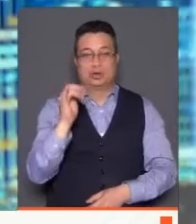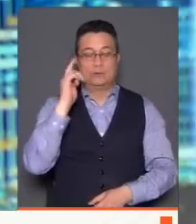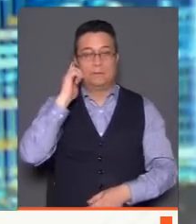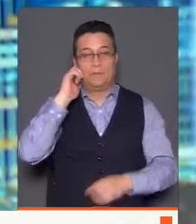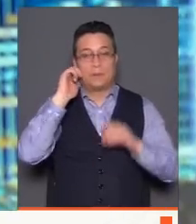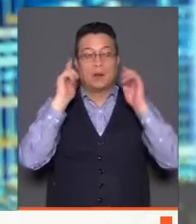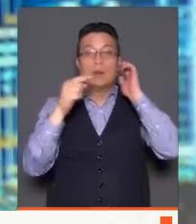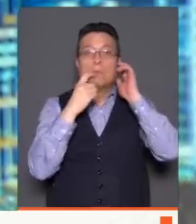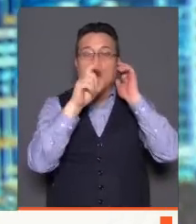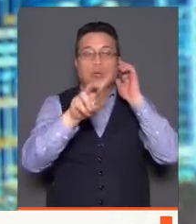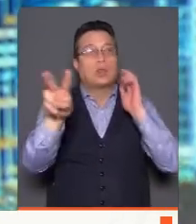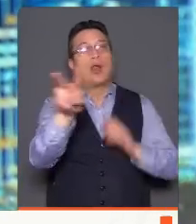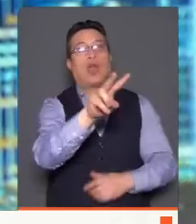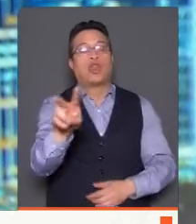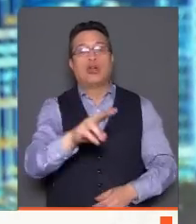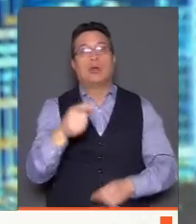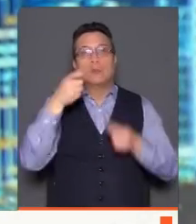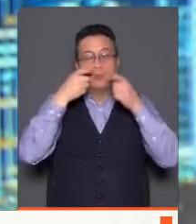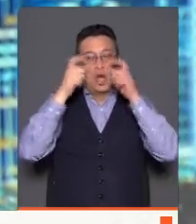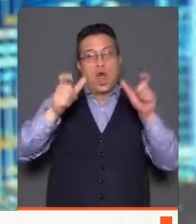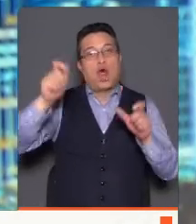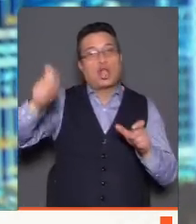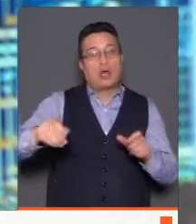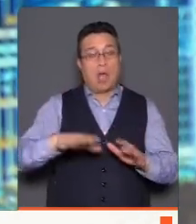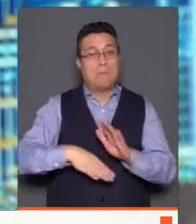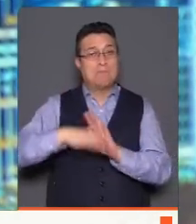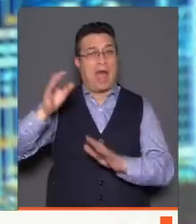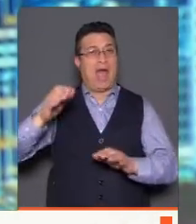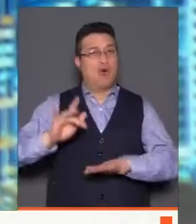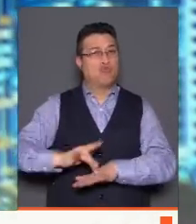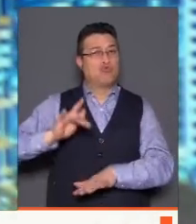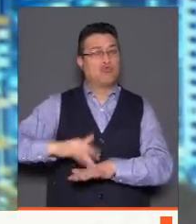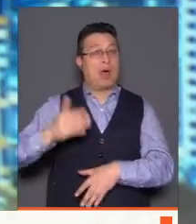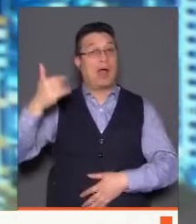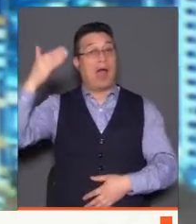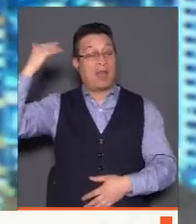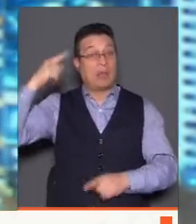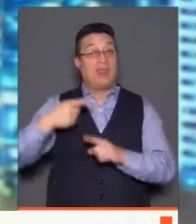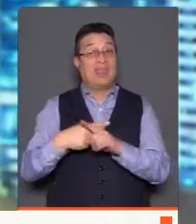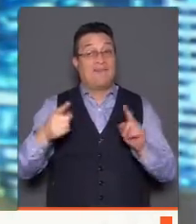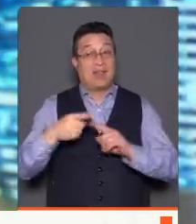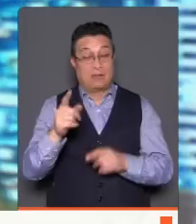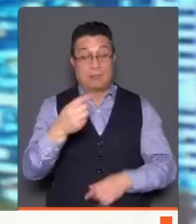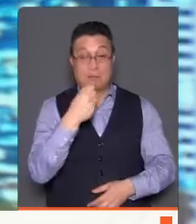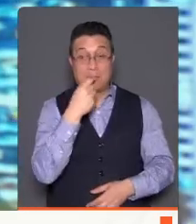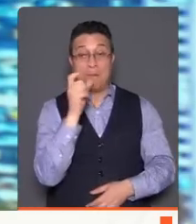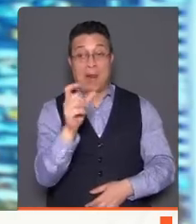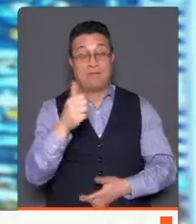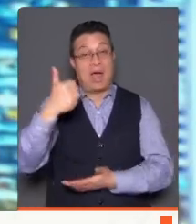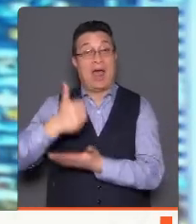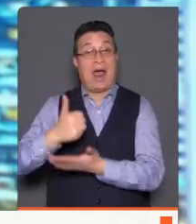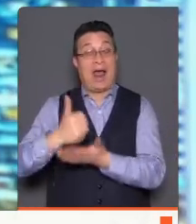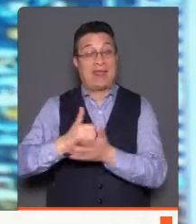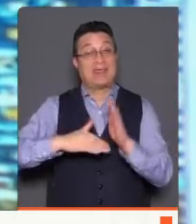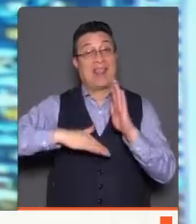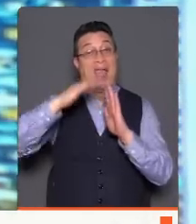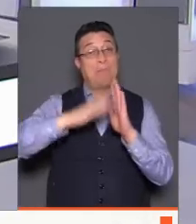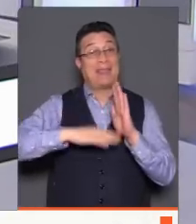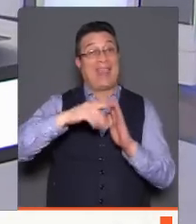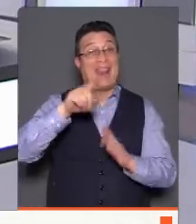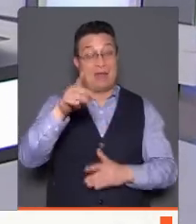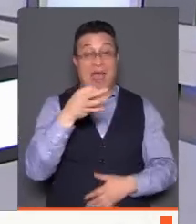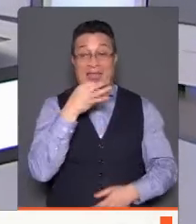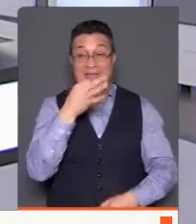a ambos. ¿Ha sido más estricta que en campañas anteriores? Estoy recordando las palabras de la alcaldesa de La Pintana. Ustedes saben lo que